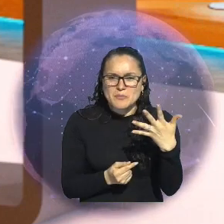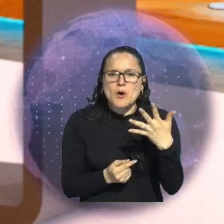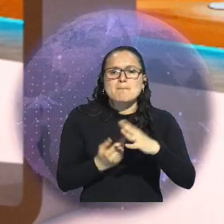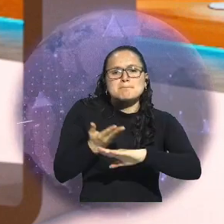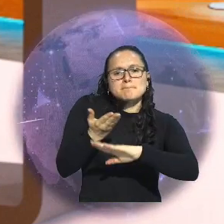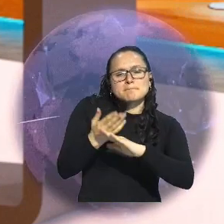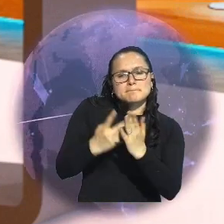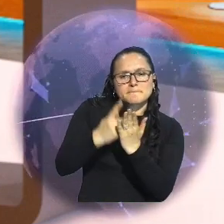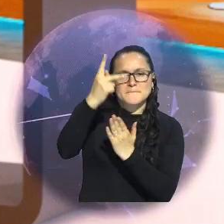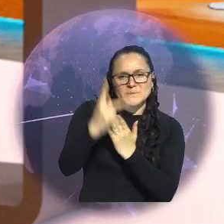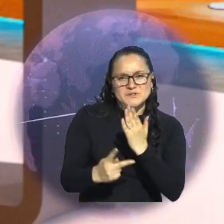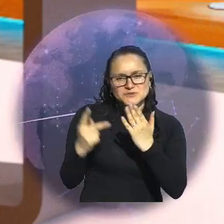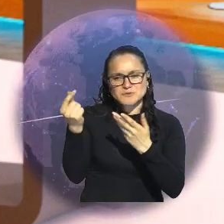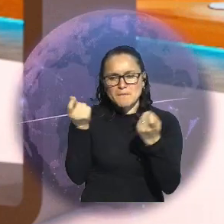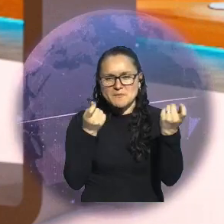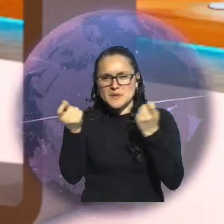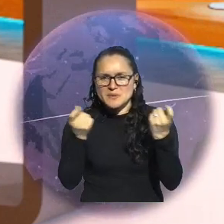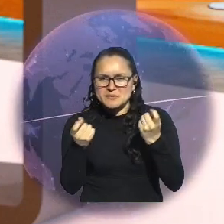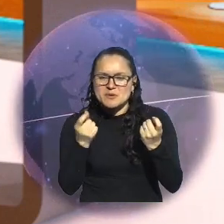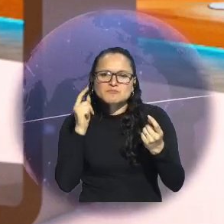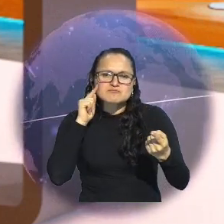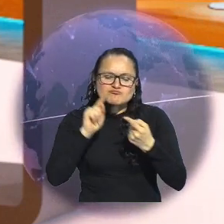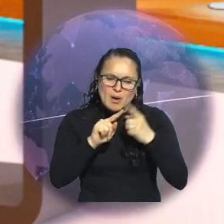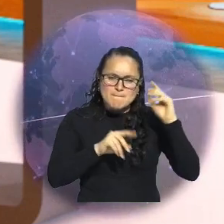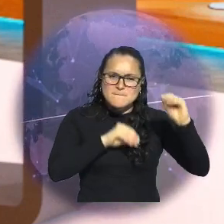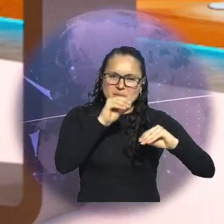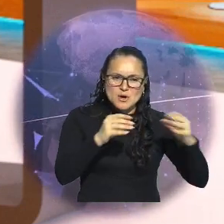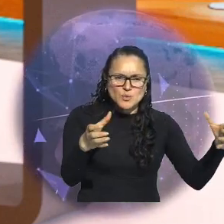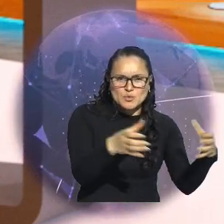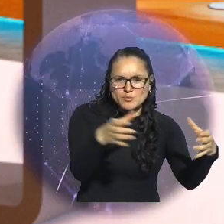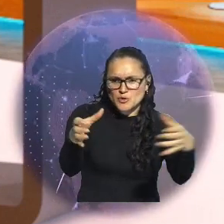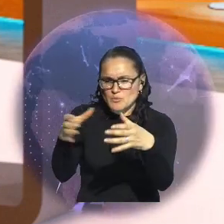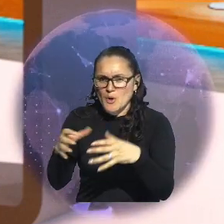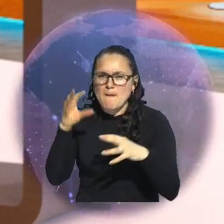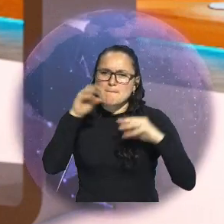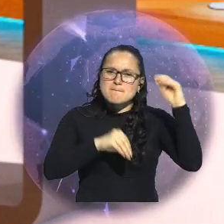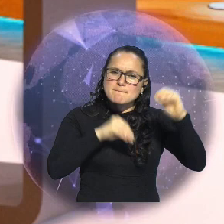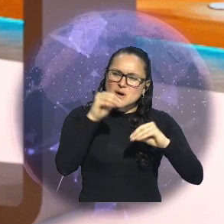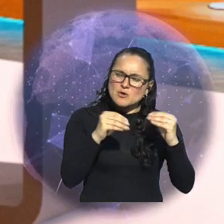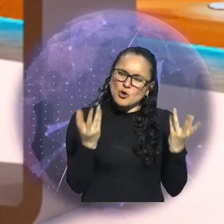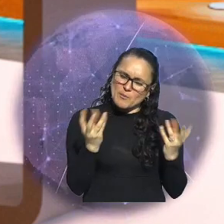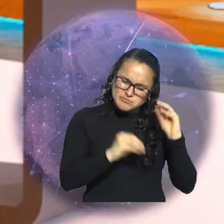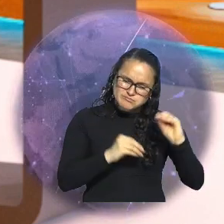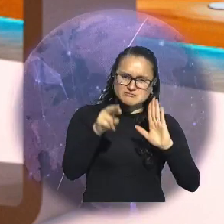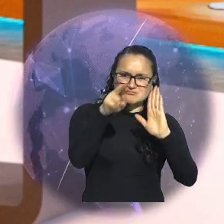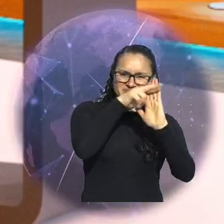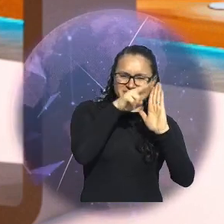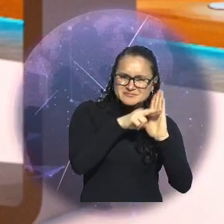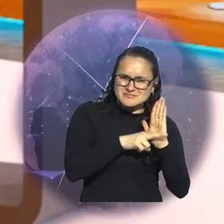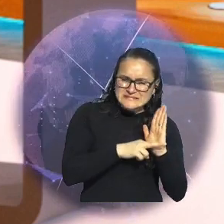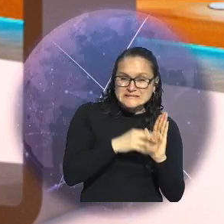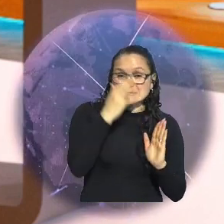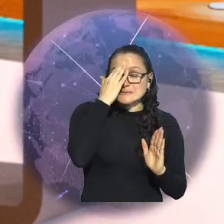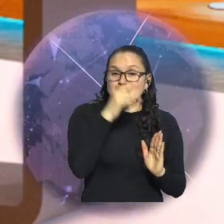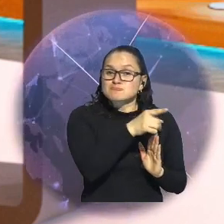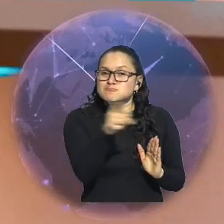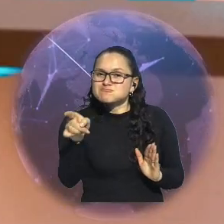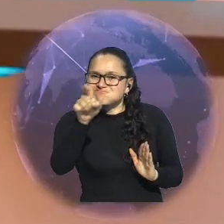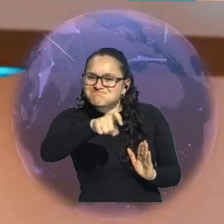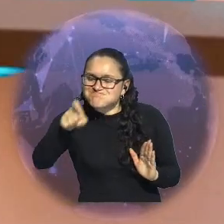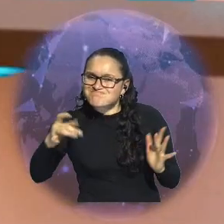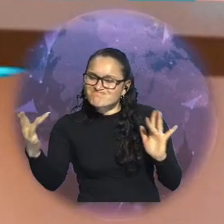construir de manera conjunta con todos sus grupos de valor medidas regulatorias que respondan a las necesidades del sector